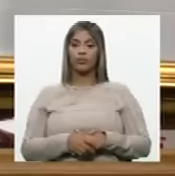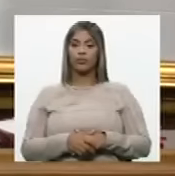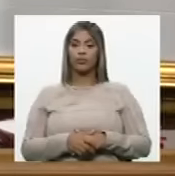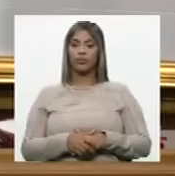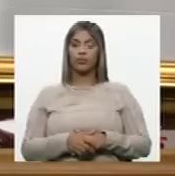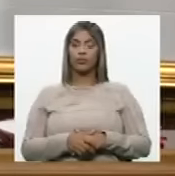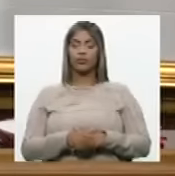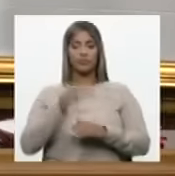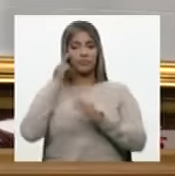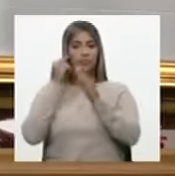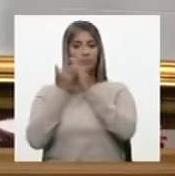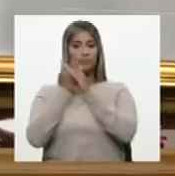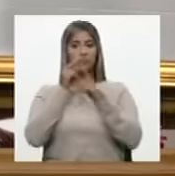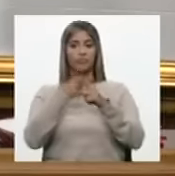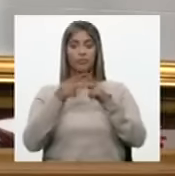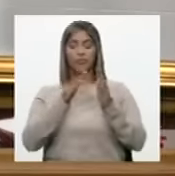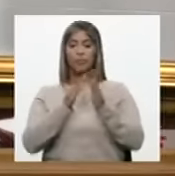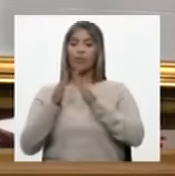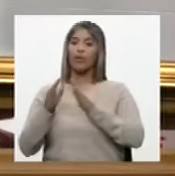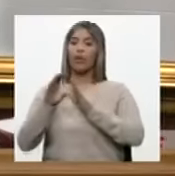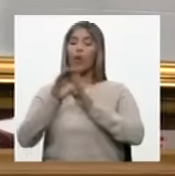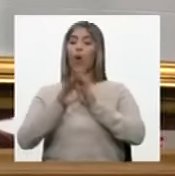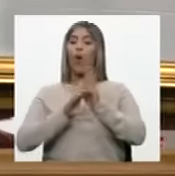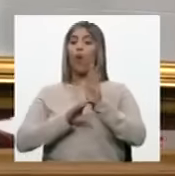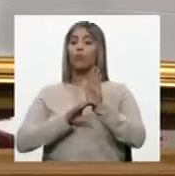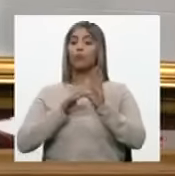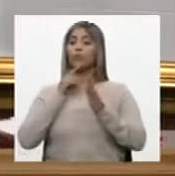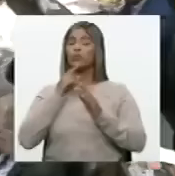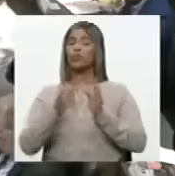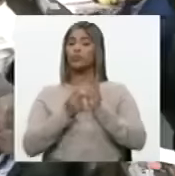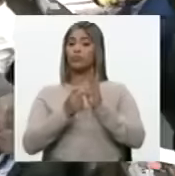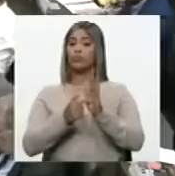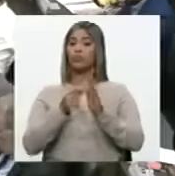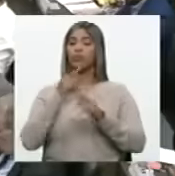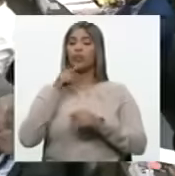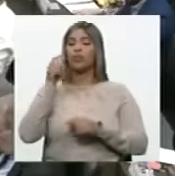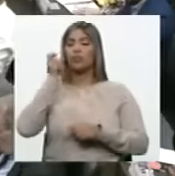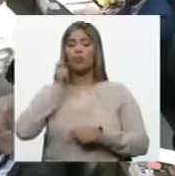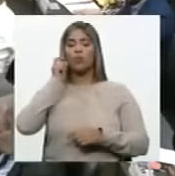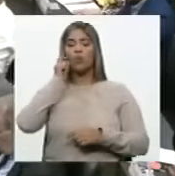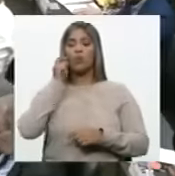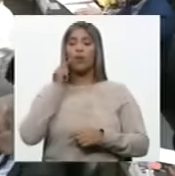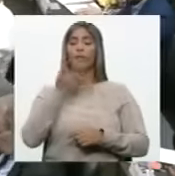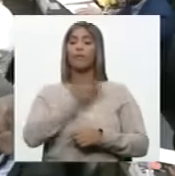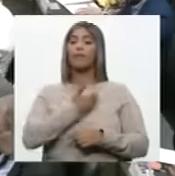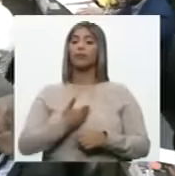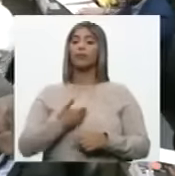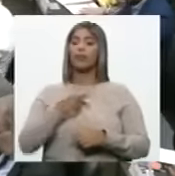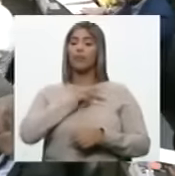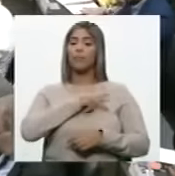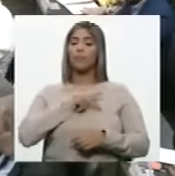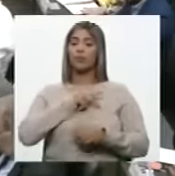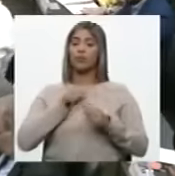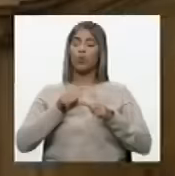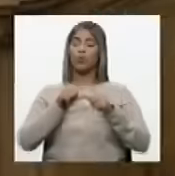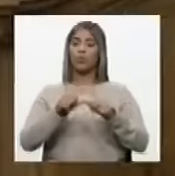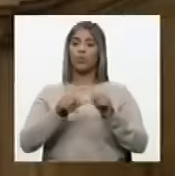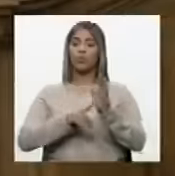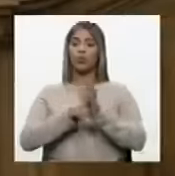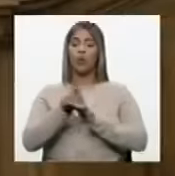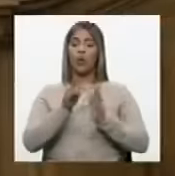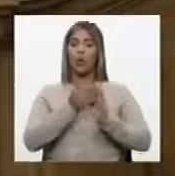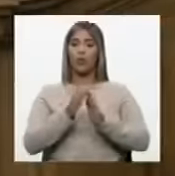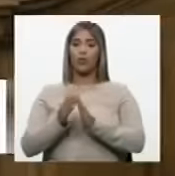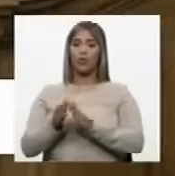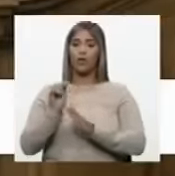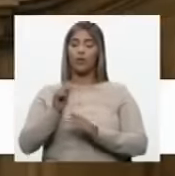En cuenta, secretaria. Siguiente. Comunicación suscrita por la diputada Blanca Ecao, presidenta de la Comisión Permanente de Desarrollo de las Comunas, mediante